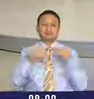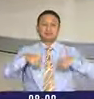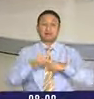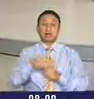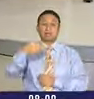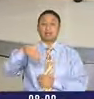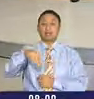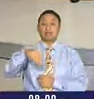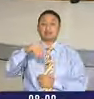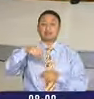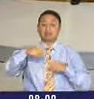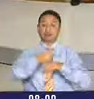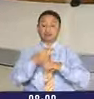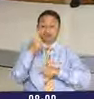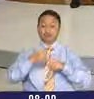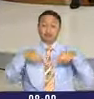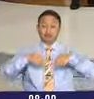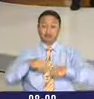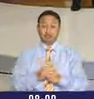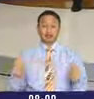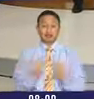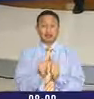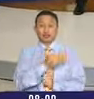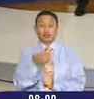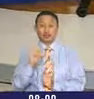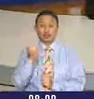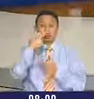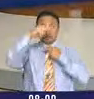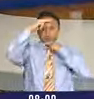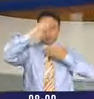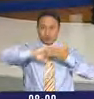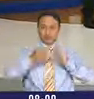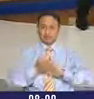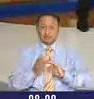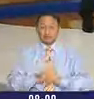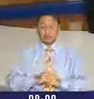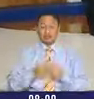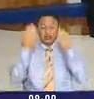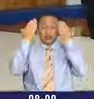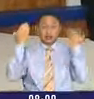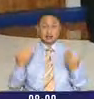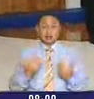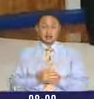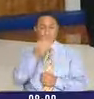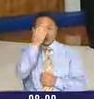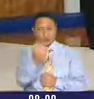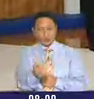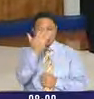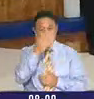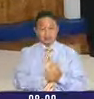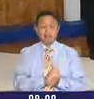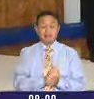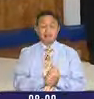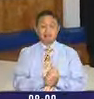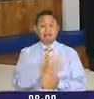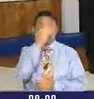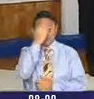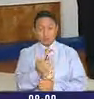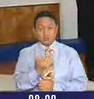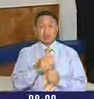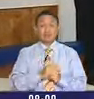Día miércoles, mitad de semana, llega con la gente el primer noticiero de la comunidad. María Mercedes, buenos días. Robert, amigos, muy buenos